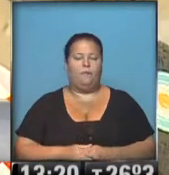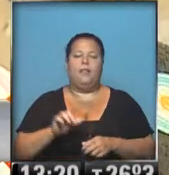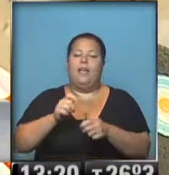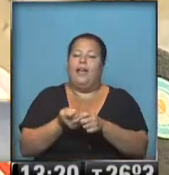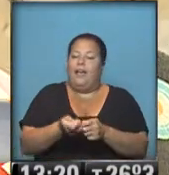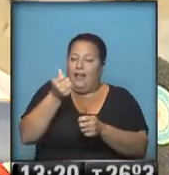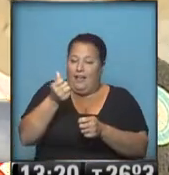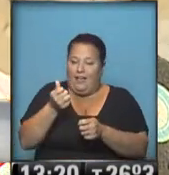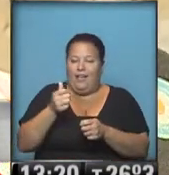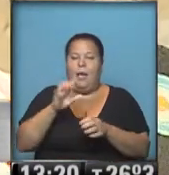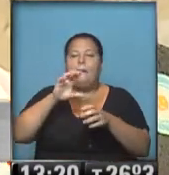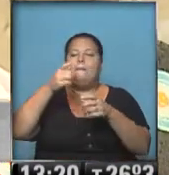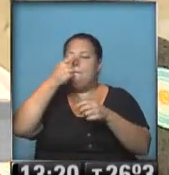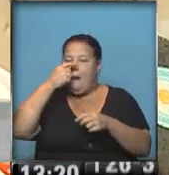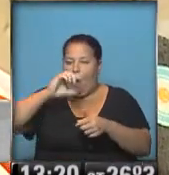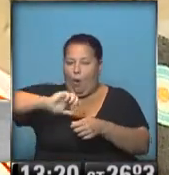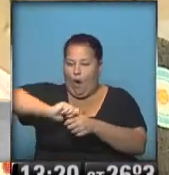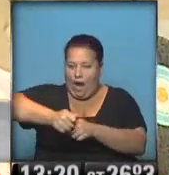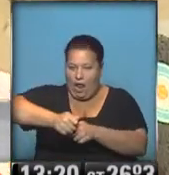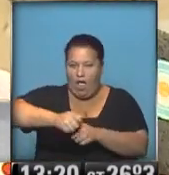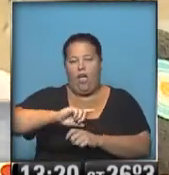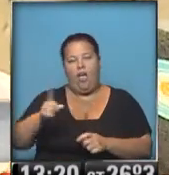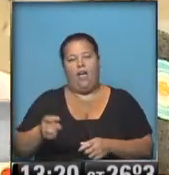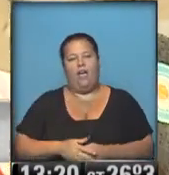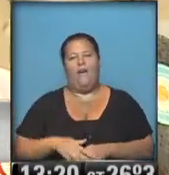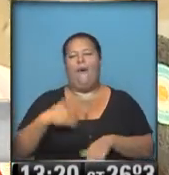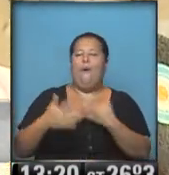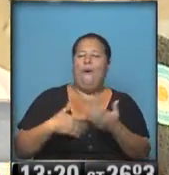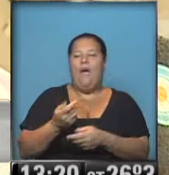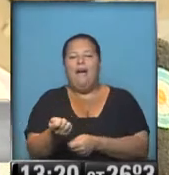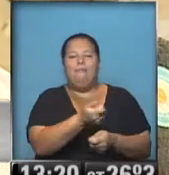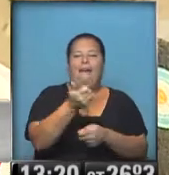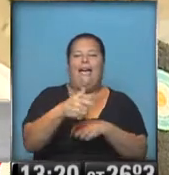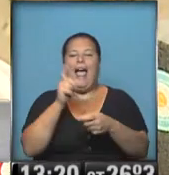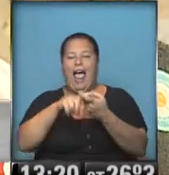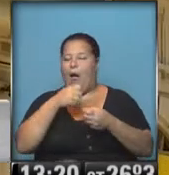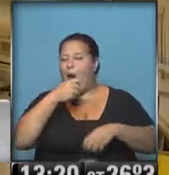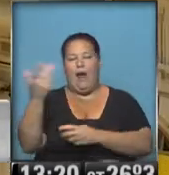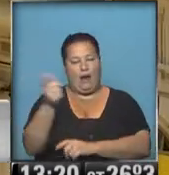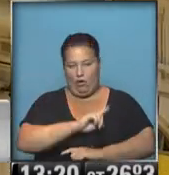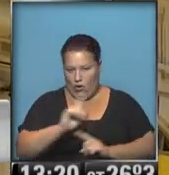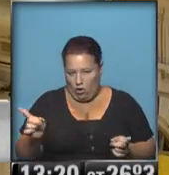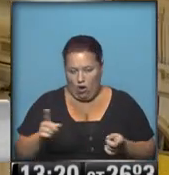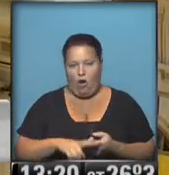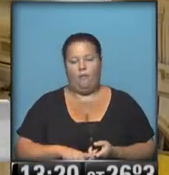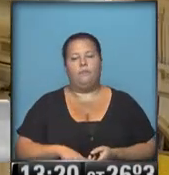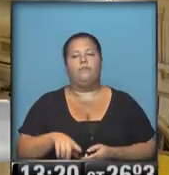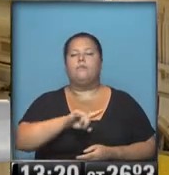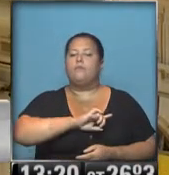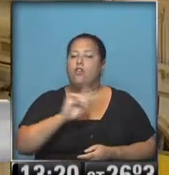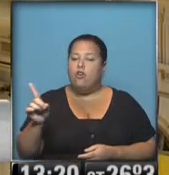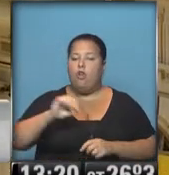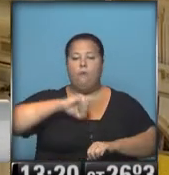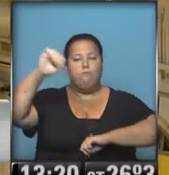destapar con un pañuelo y no hacer el jueguito de a ver quién se casa y tirarlo para cualquier lado. Que no se use